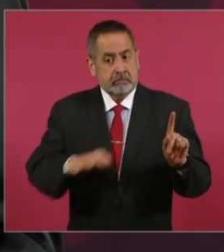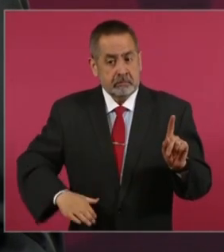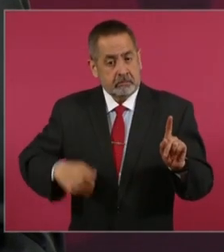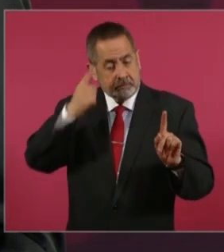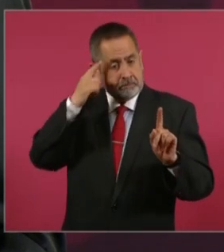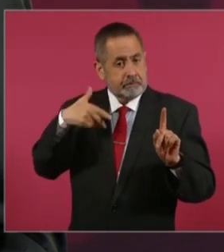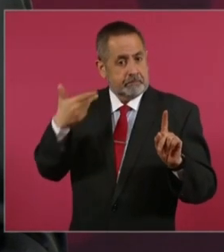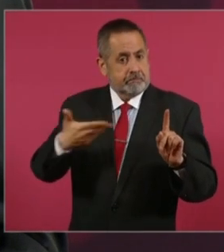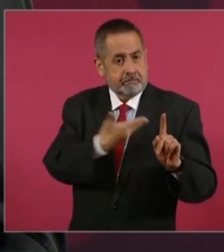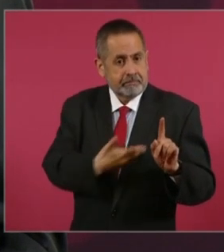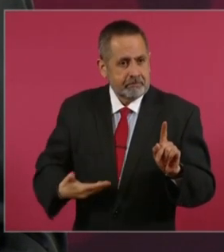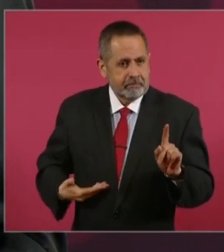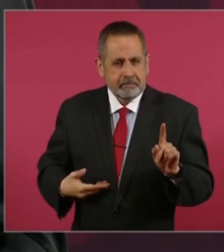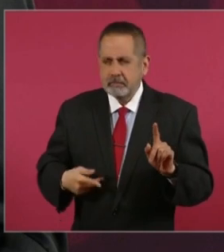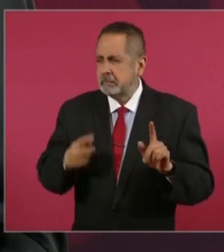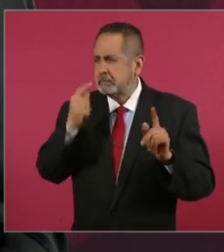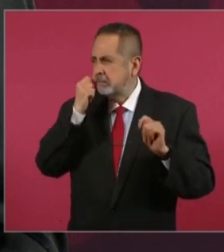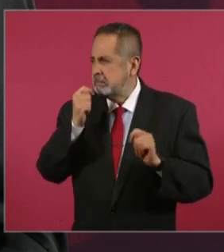a la presidencia.